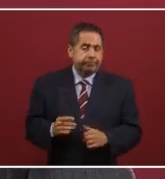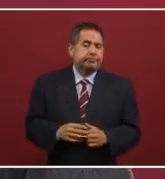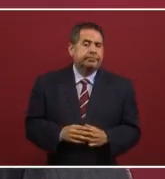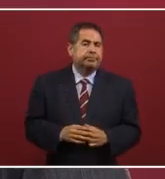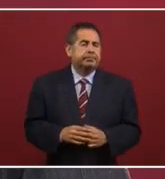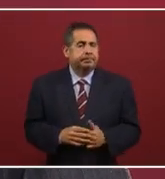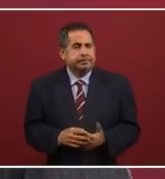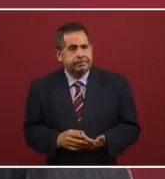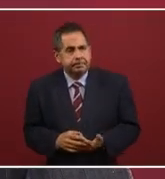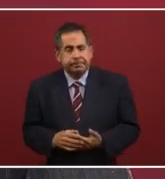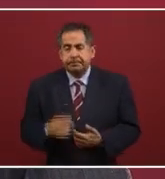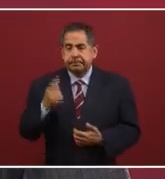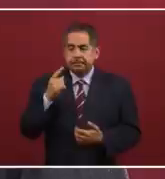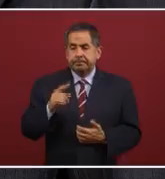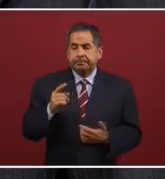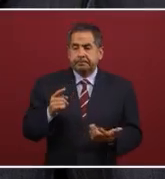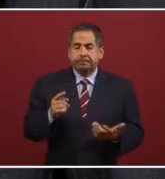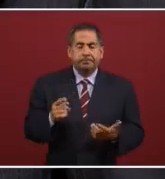para